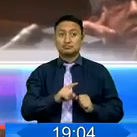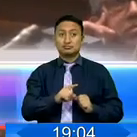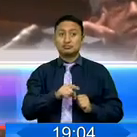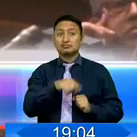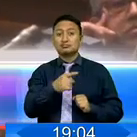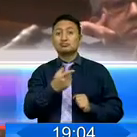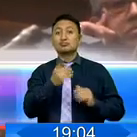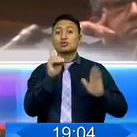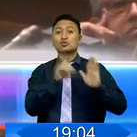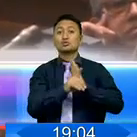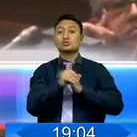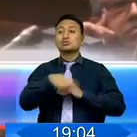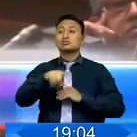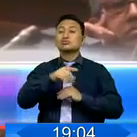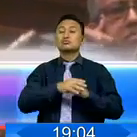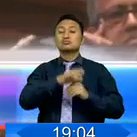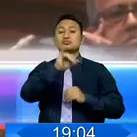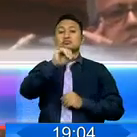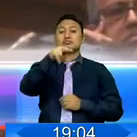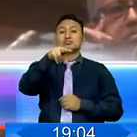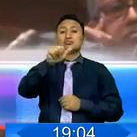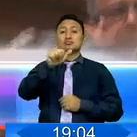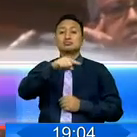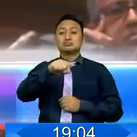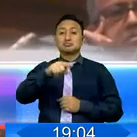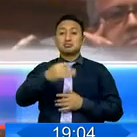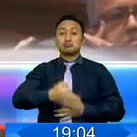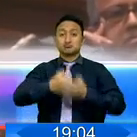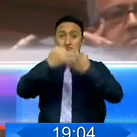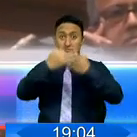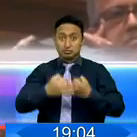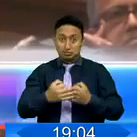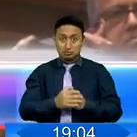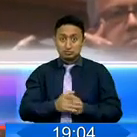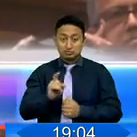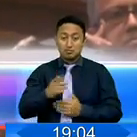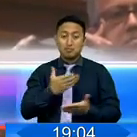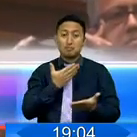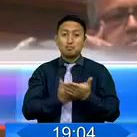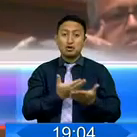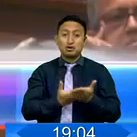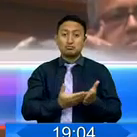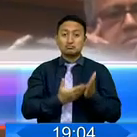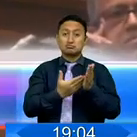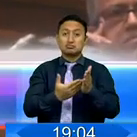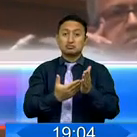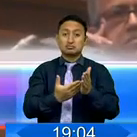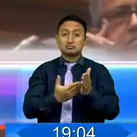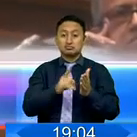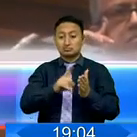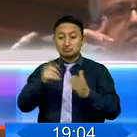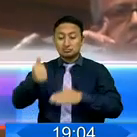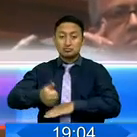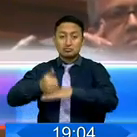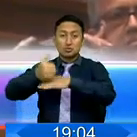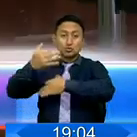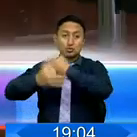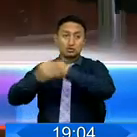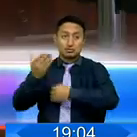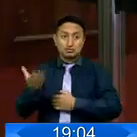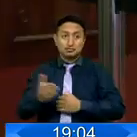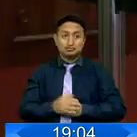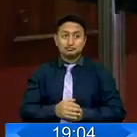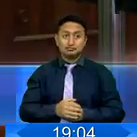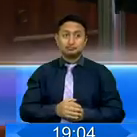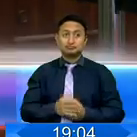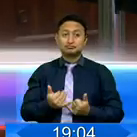que ustedes tienen de los INA Papers, que si son serios, deberán probarlas en los tribunales de justicia. Con esta